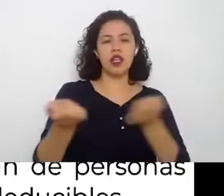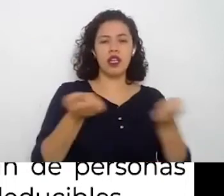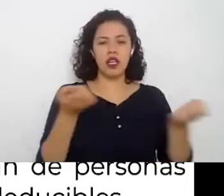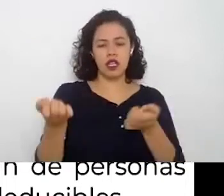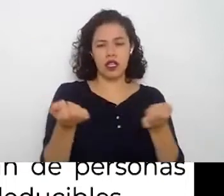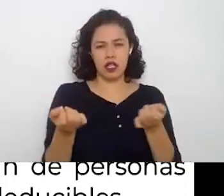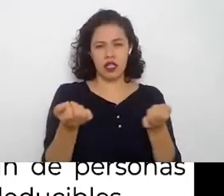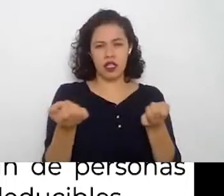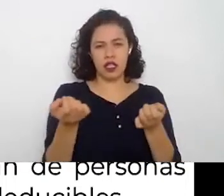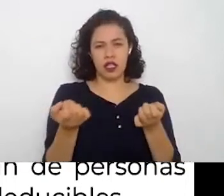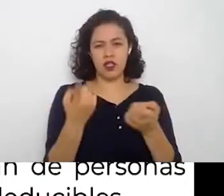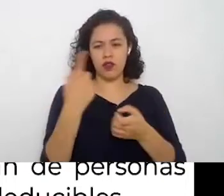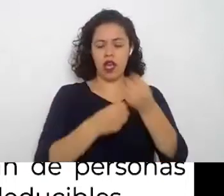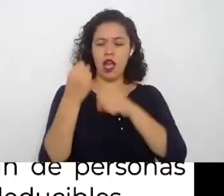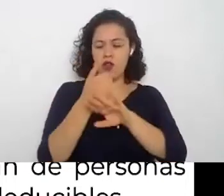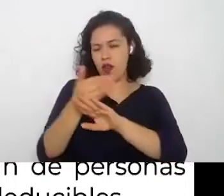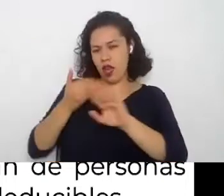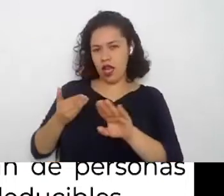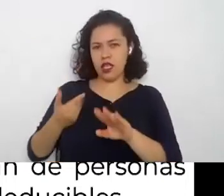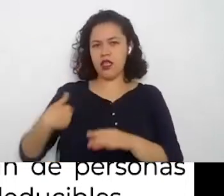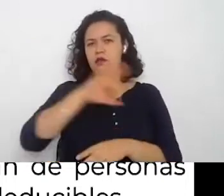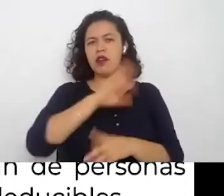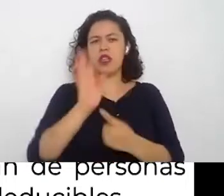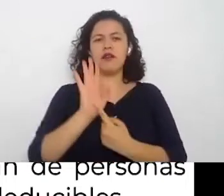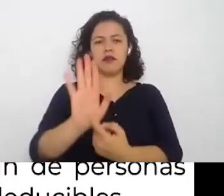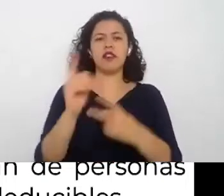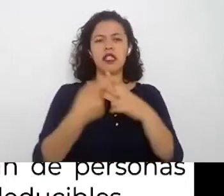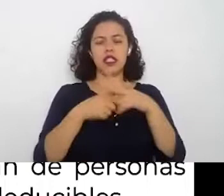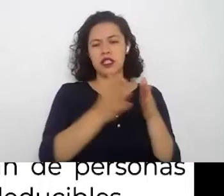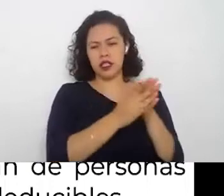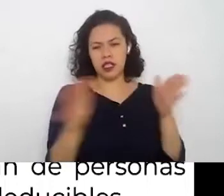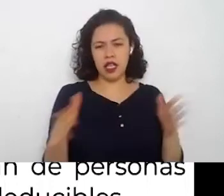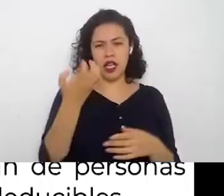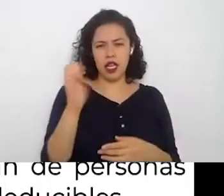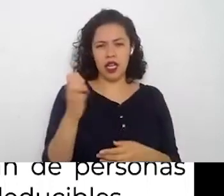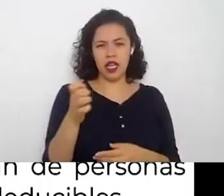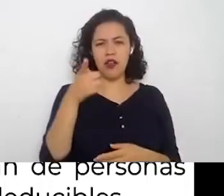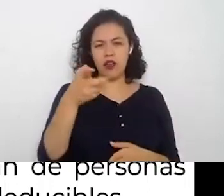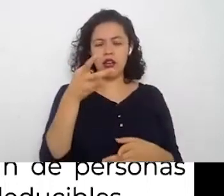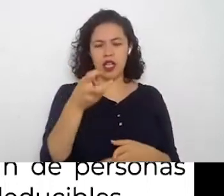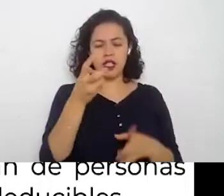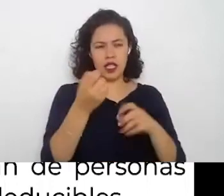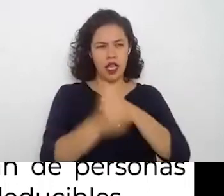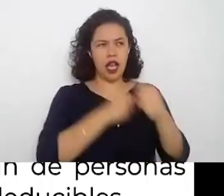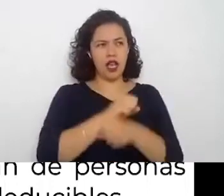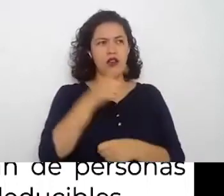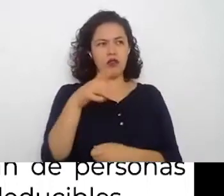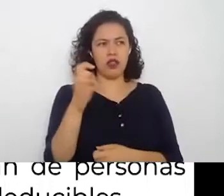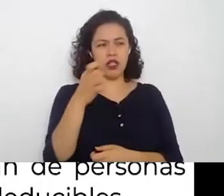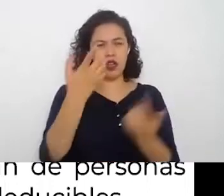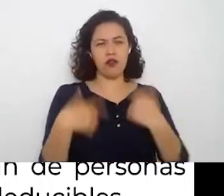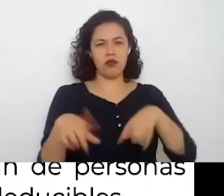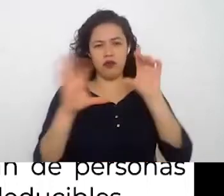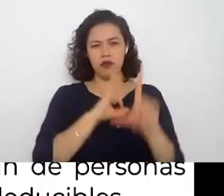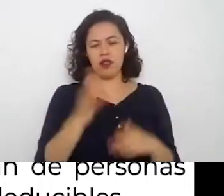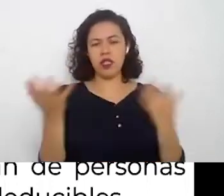ejercicio inmediato anterior, lo pueden presentar a partir de enero de ese año. Entonces, la plataforma del SAT cada